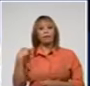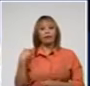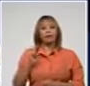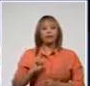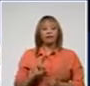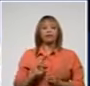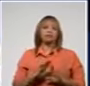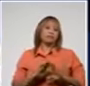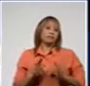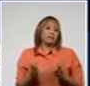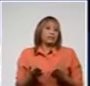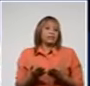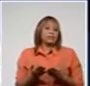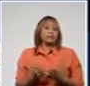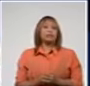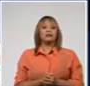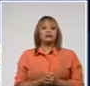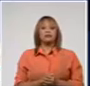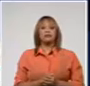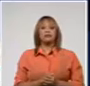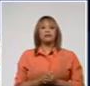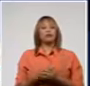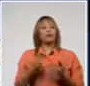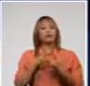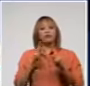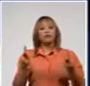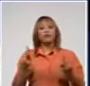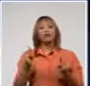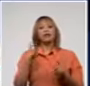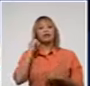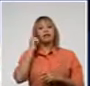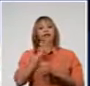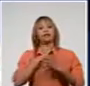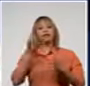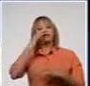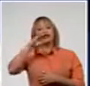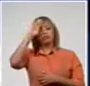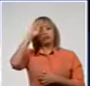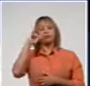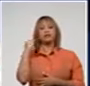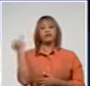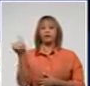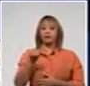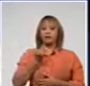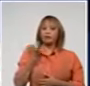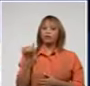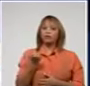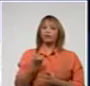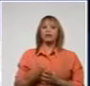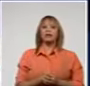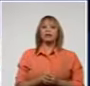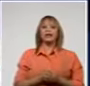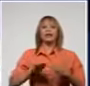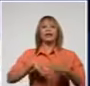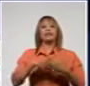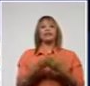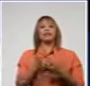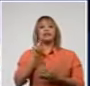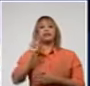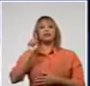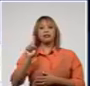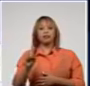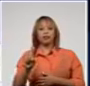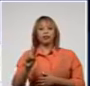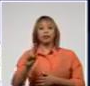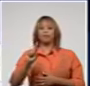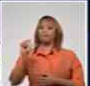nuestros profesionales, de la ciencia cubana e internacional, el día 31 tuvo un empeoramiento